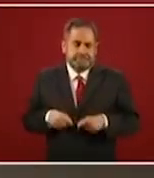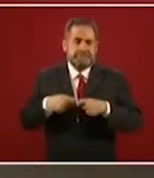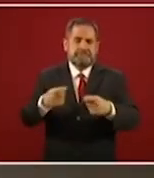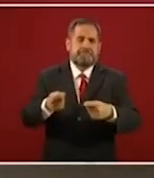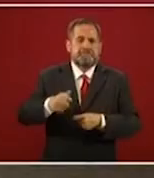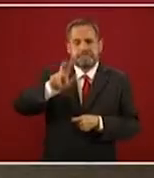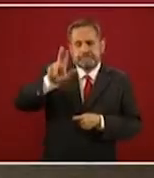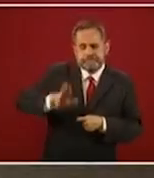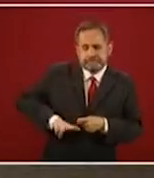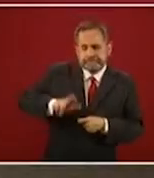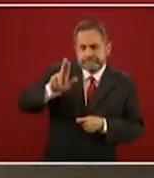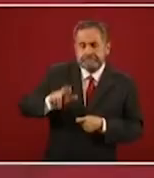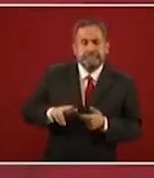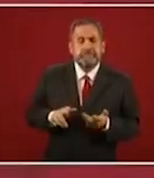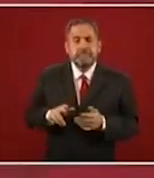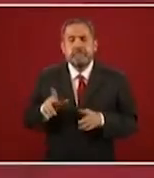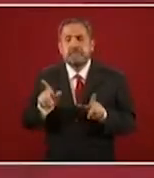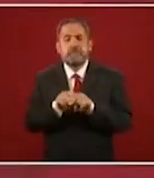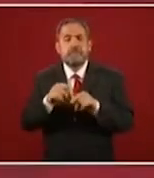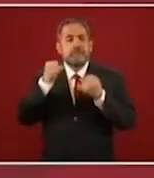y no quedarnos en